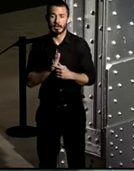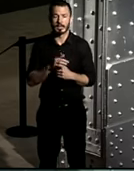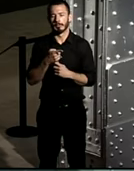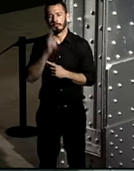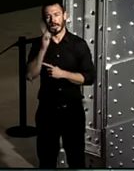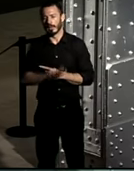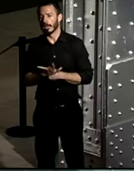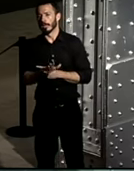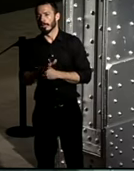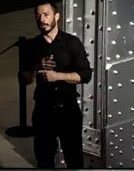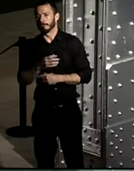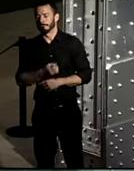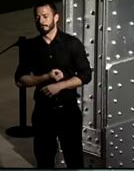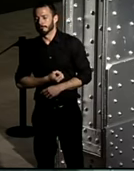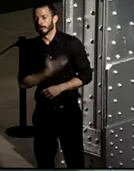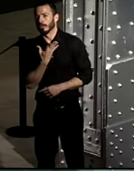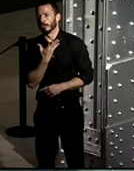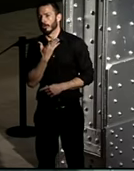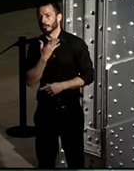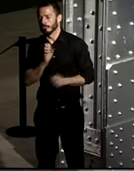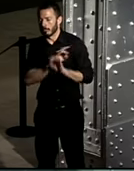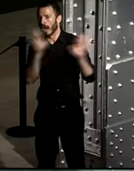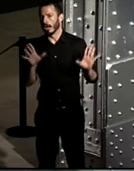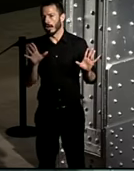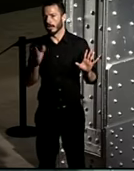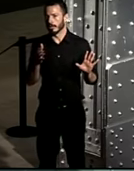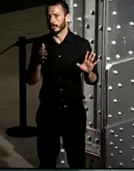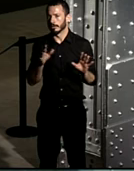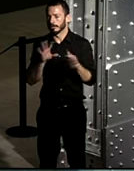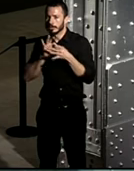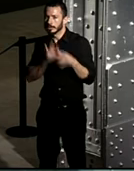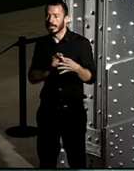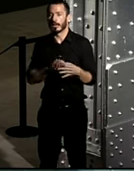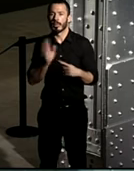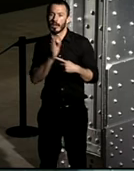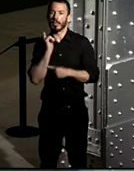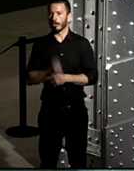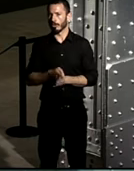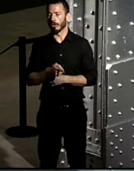vocación como directores de cine, pero también están buscando, ¿no?